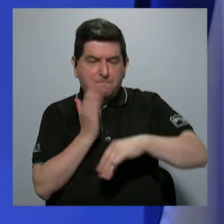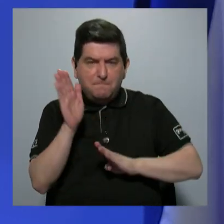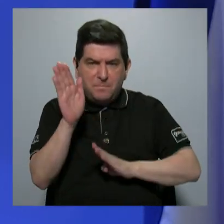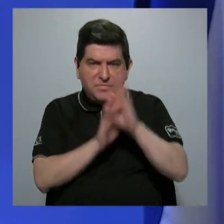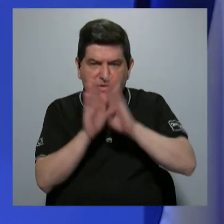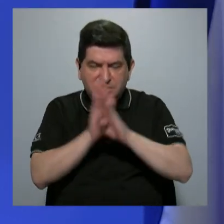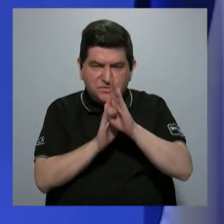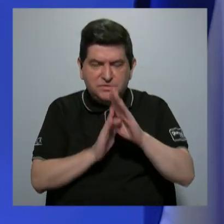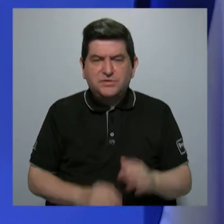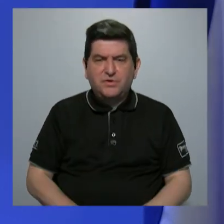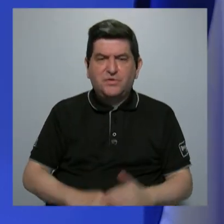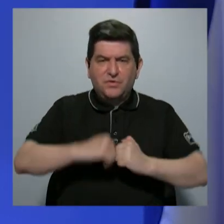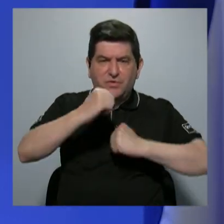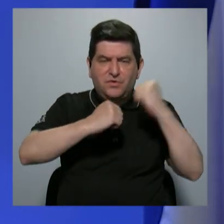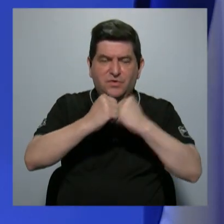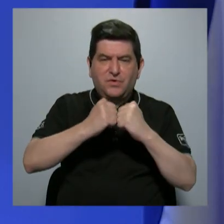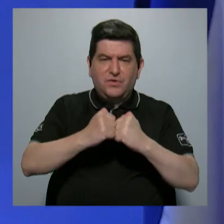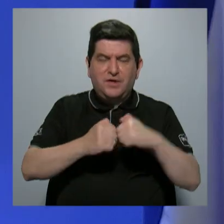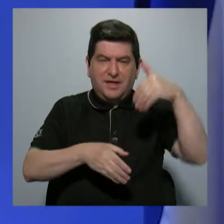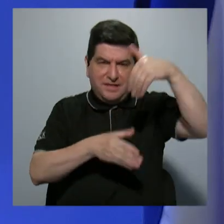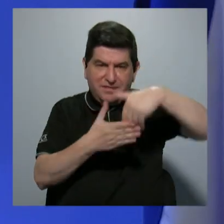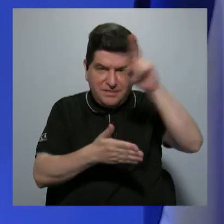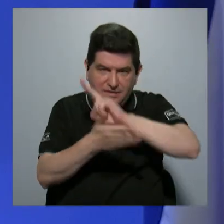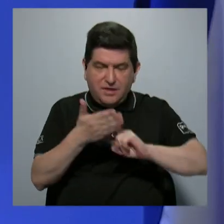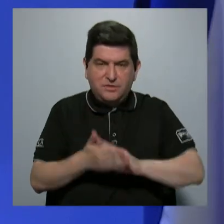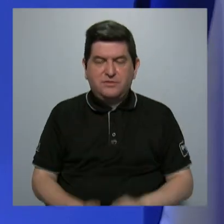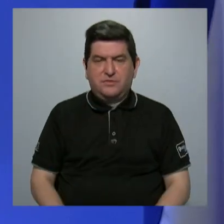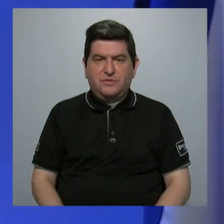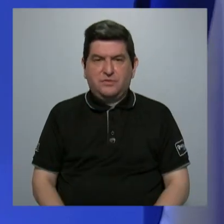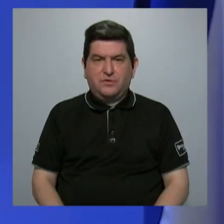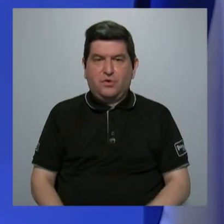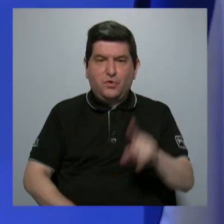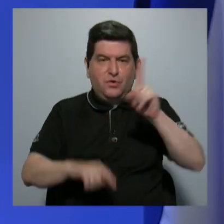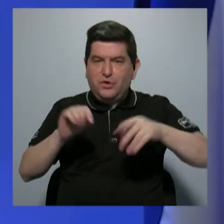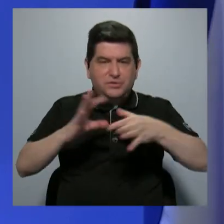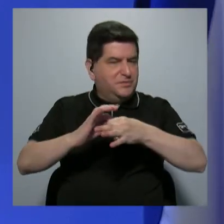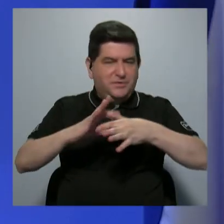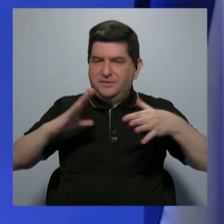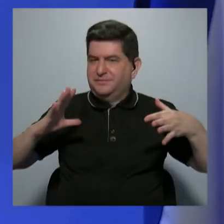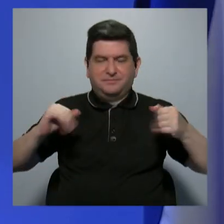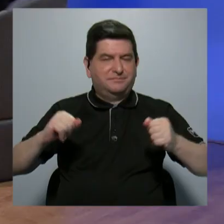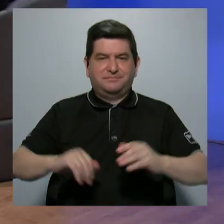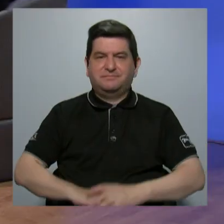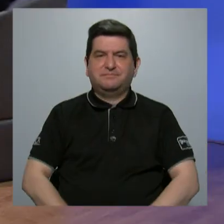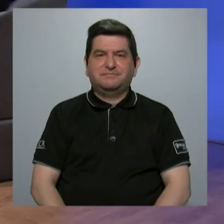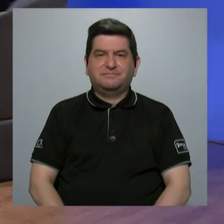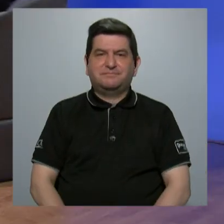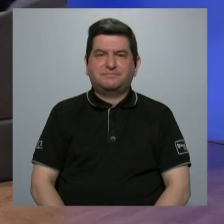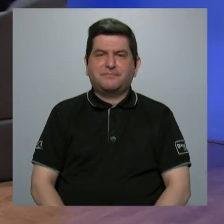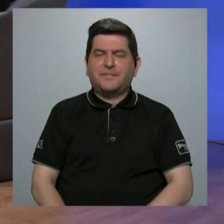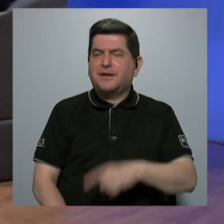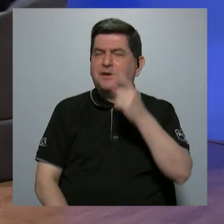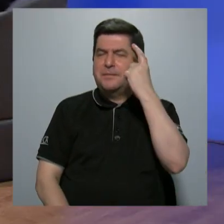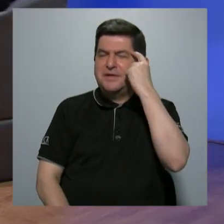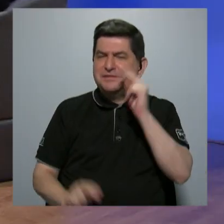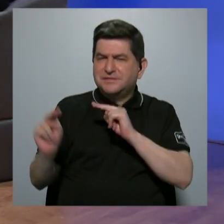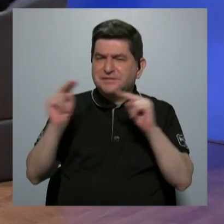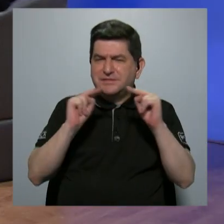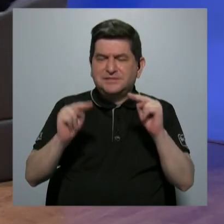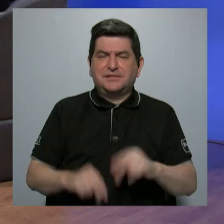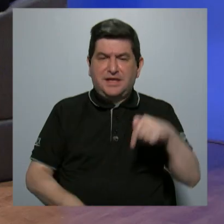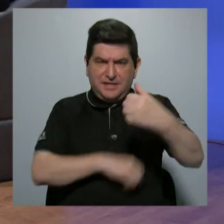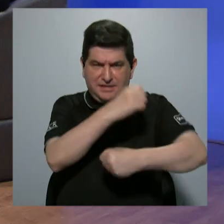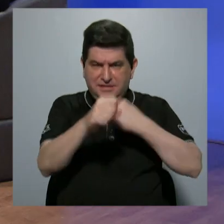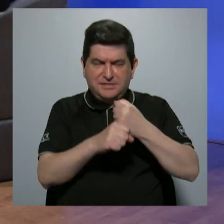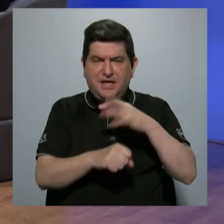desarrollo infraestructural en la universidad. Una cosa no podría desligarse de la otra. ¿Qué piensa de la negociación que tuvimos este